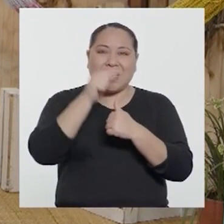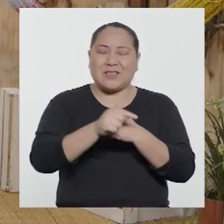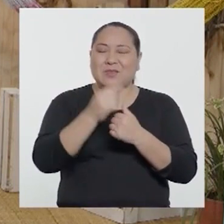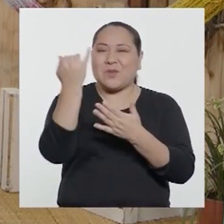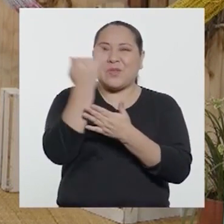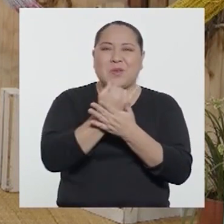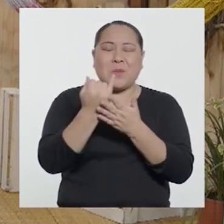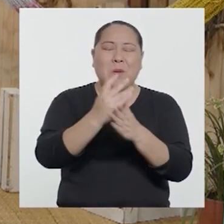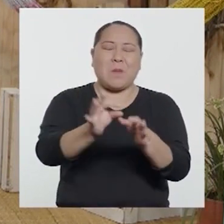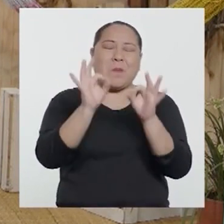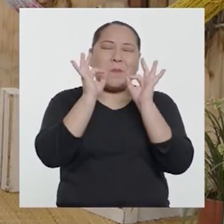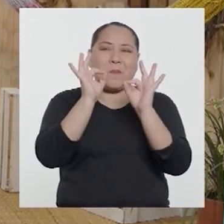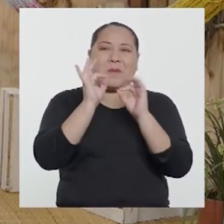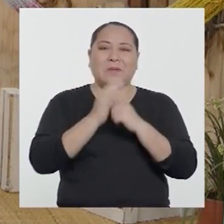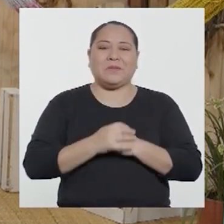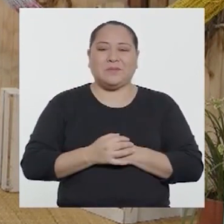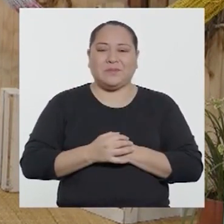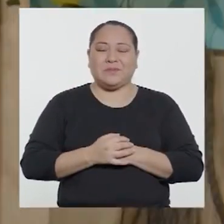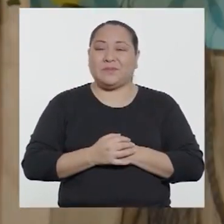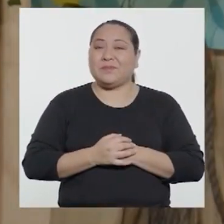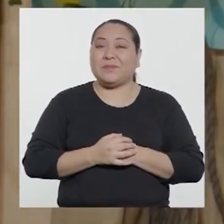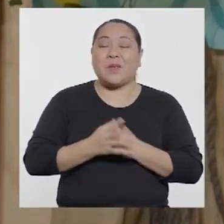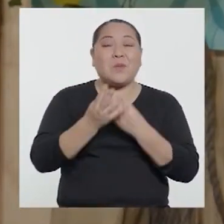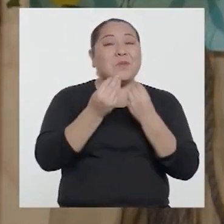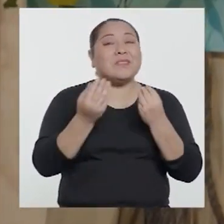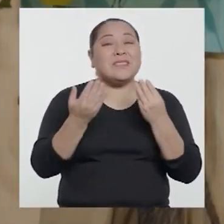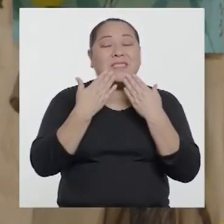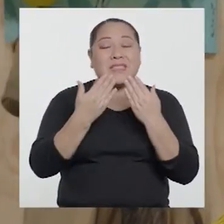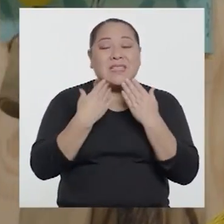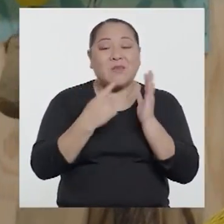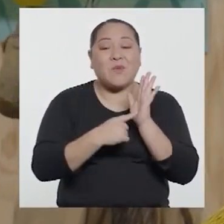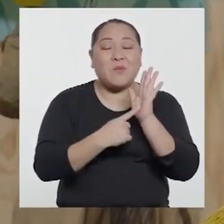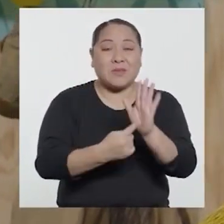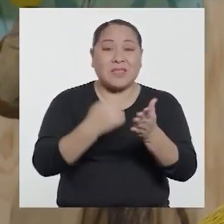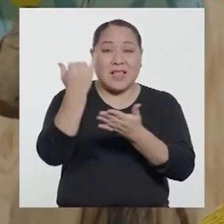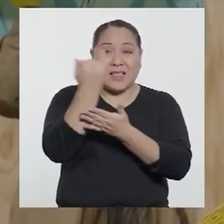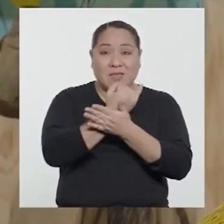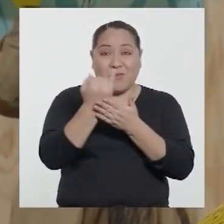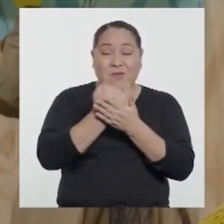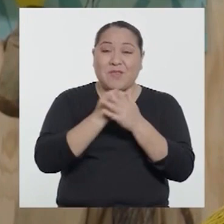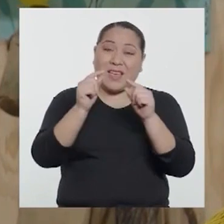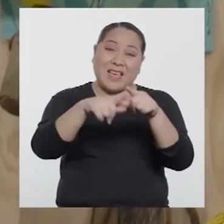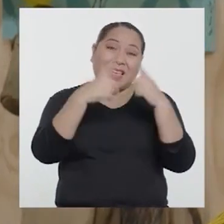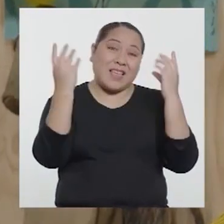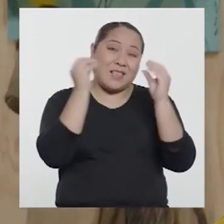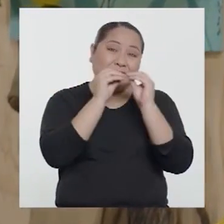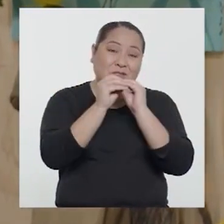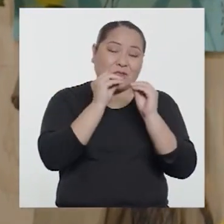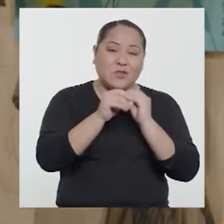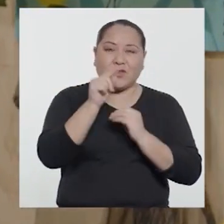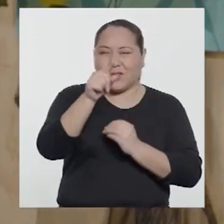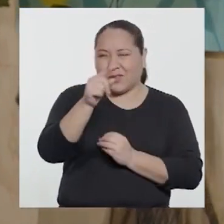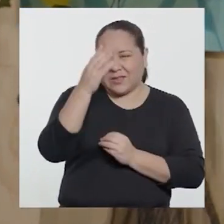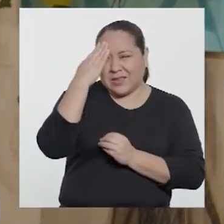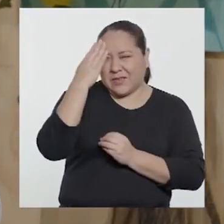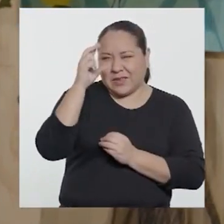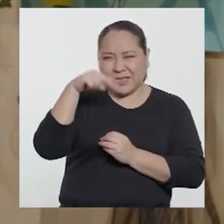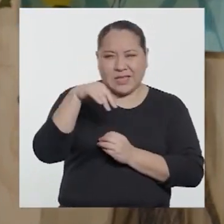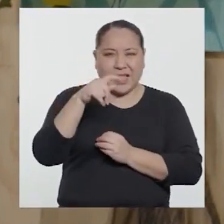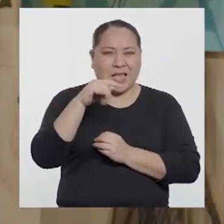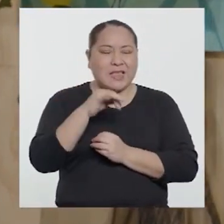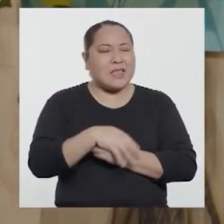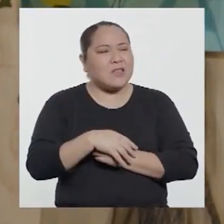¡Fantástico! ¡Ese fue un dibujo genial! Muchas gracias por mostrarnos el dibujo de su gran solución. ¿Sabes,